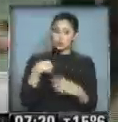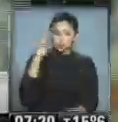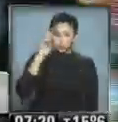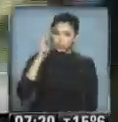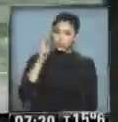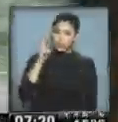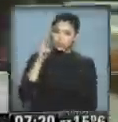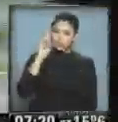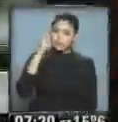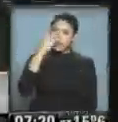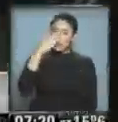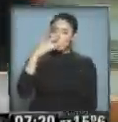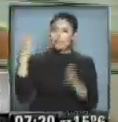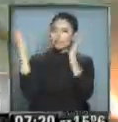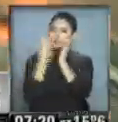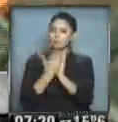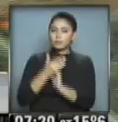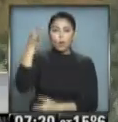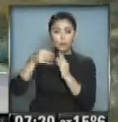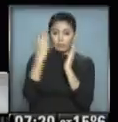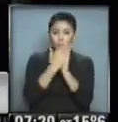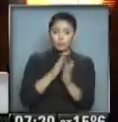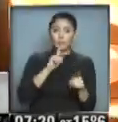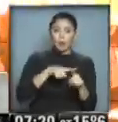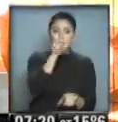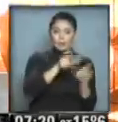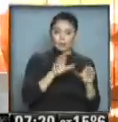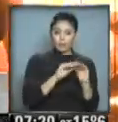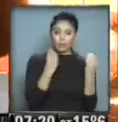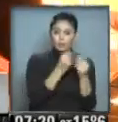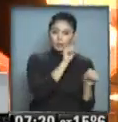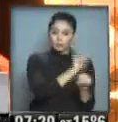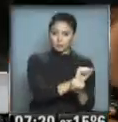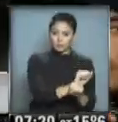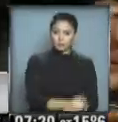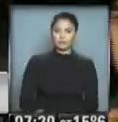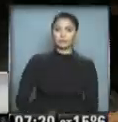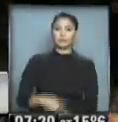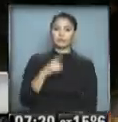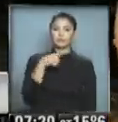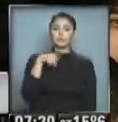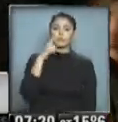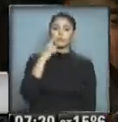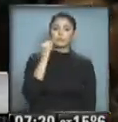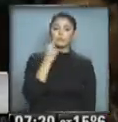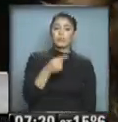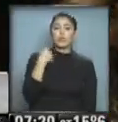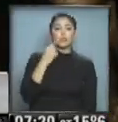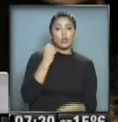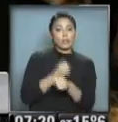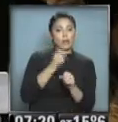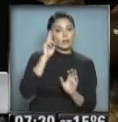respetuosos de lo que finalmente investigue la justicia con estos detenidos. Hemos trabajado con mucha prudencia porque calcule que justamente estos